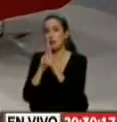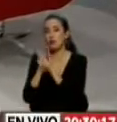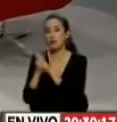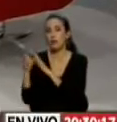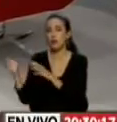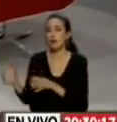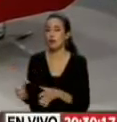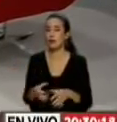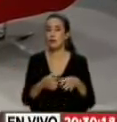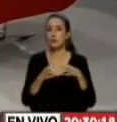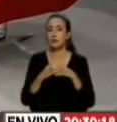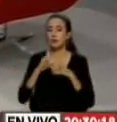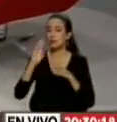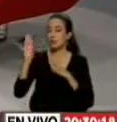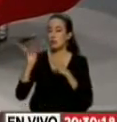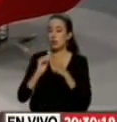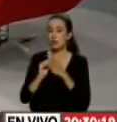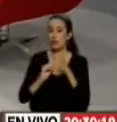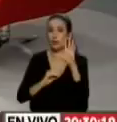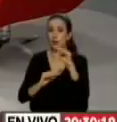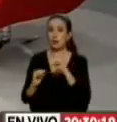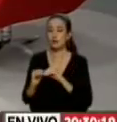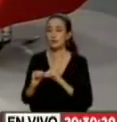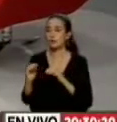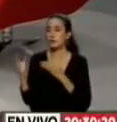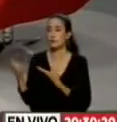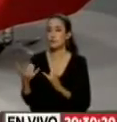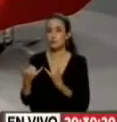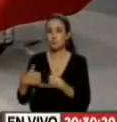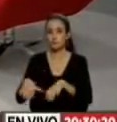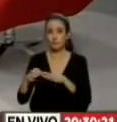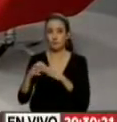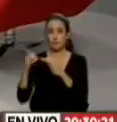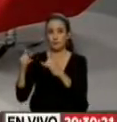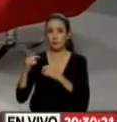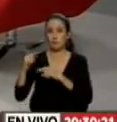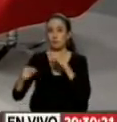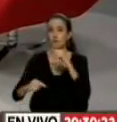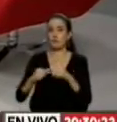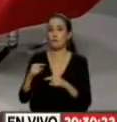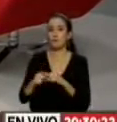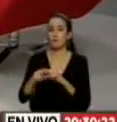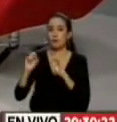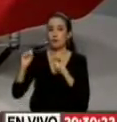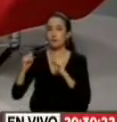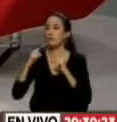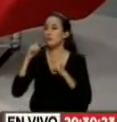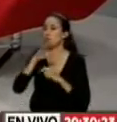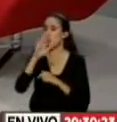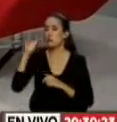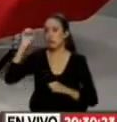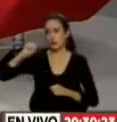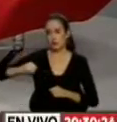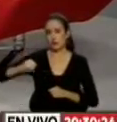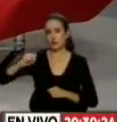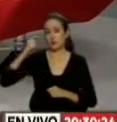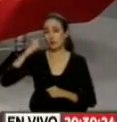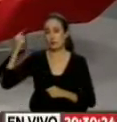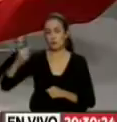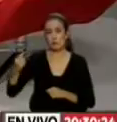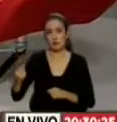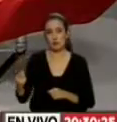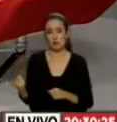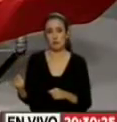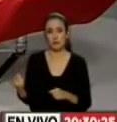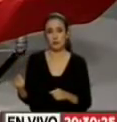va a interponer frente a Perú, Colombia y a nuestro país, Ecuador. ¿Este tiene un sustento jurídico? En lo absoluto.